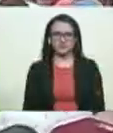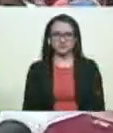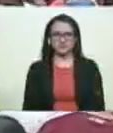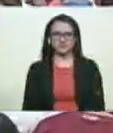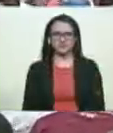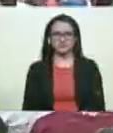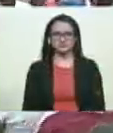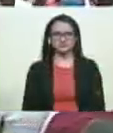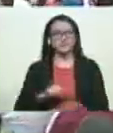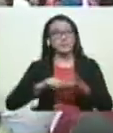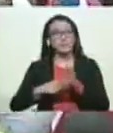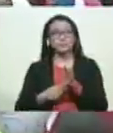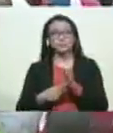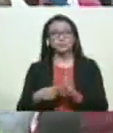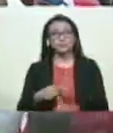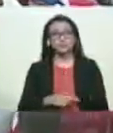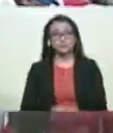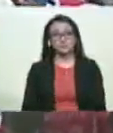y punto